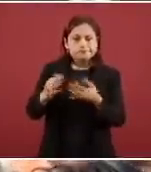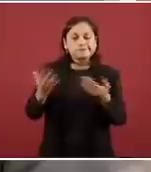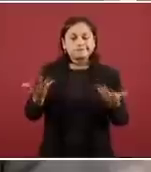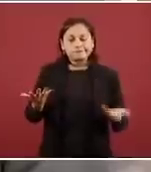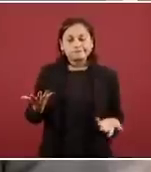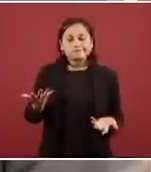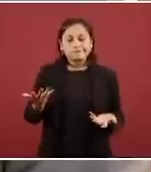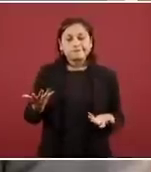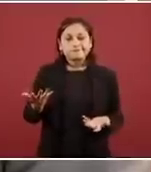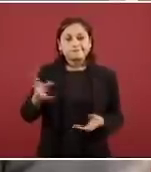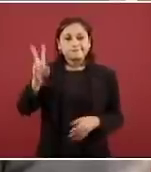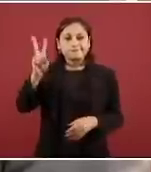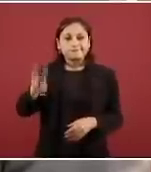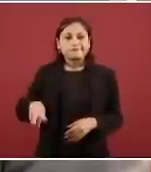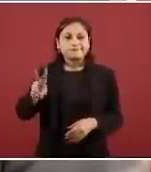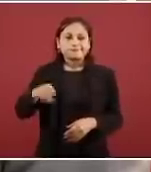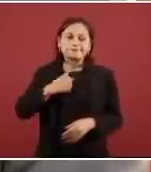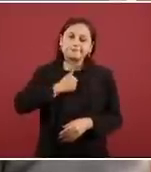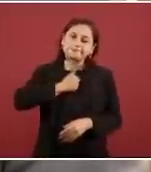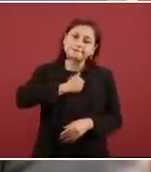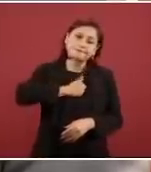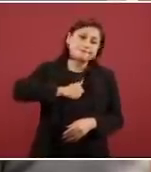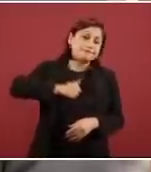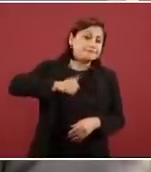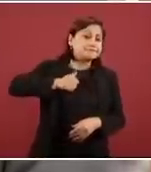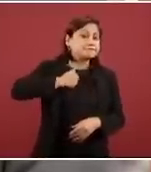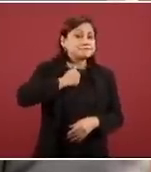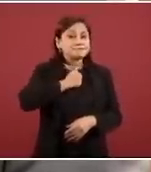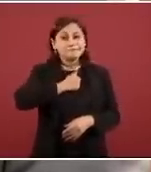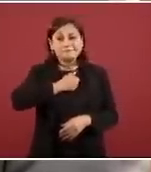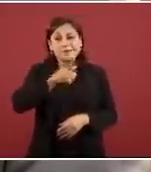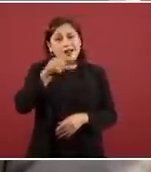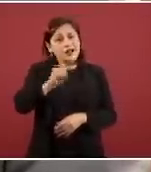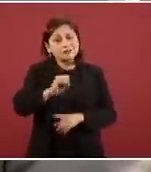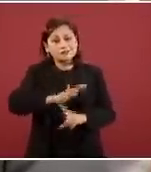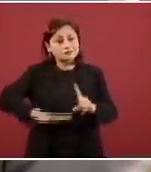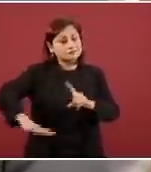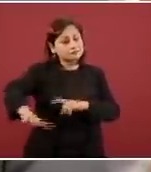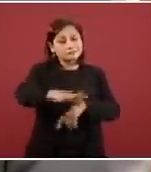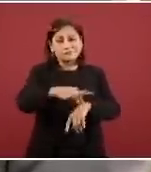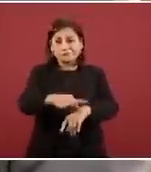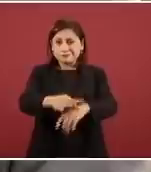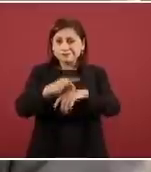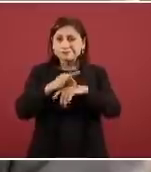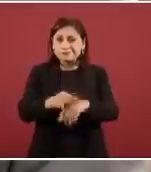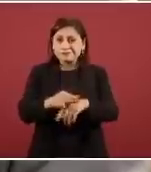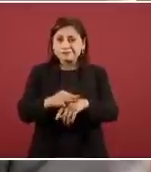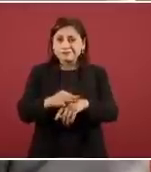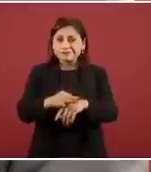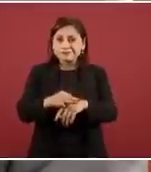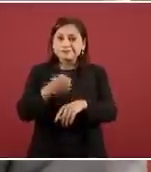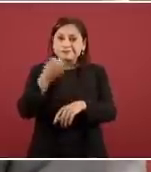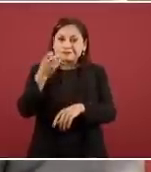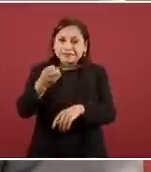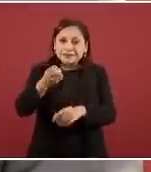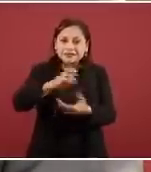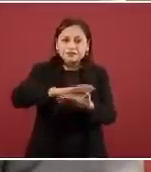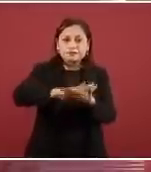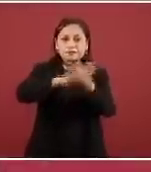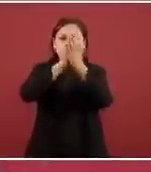desgraciadamente, es la realidad que hay que transformar. Y todos tenemos que